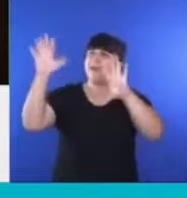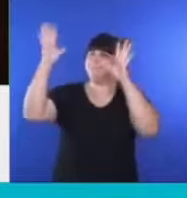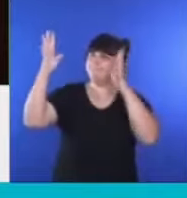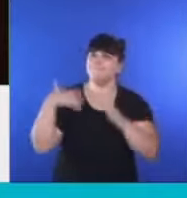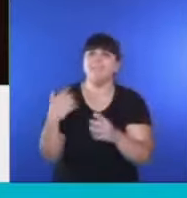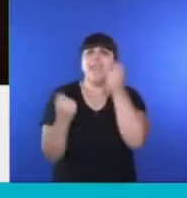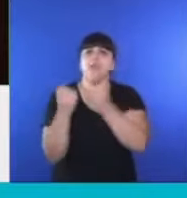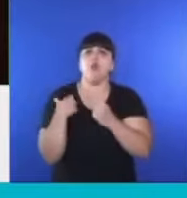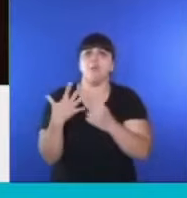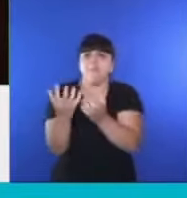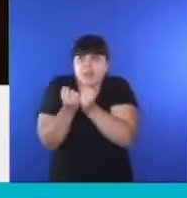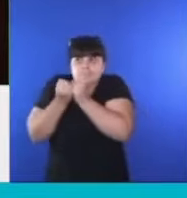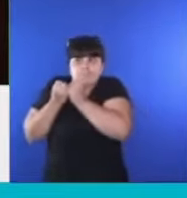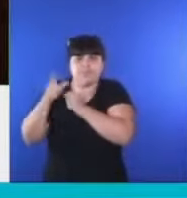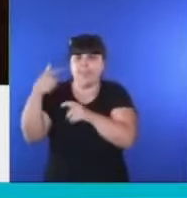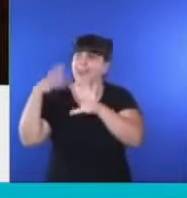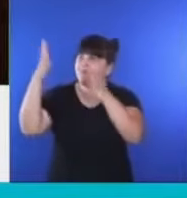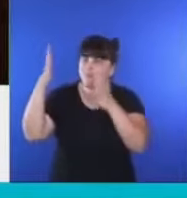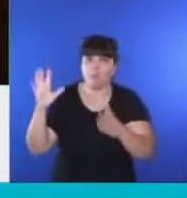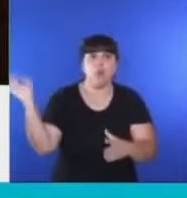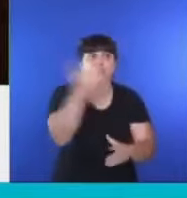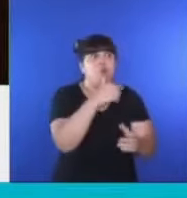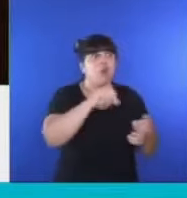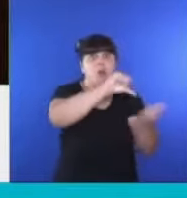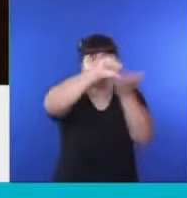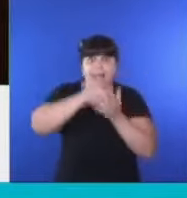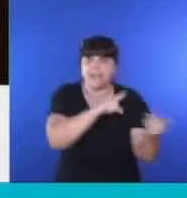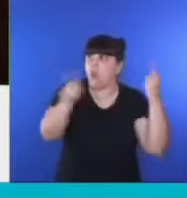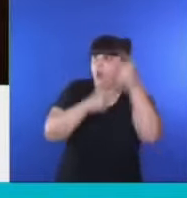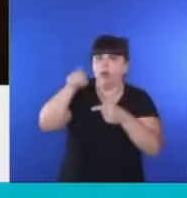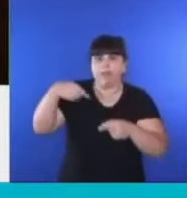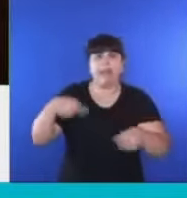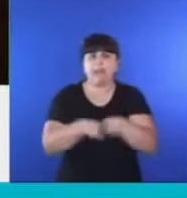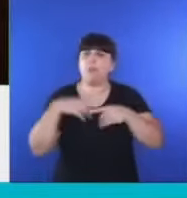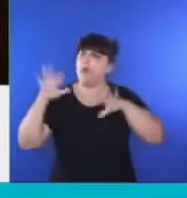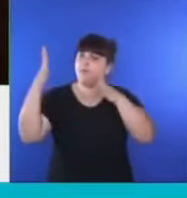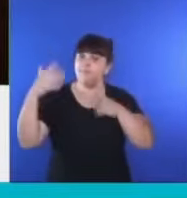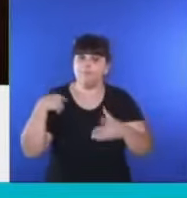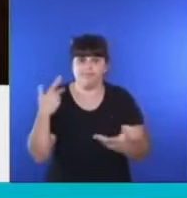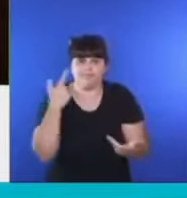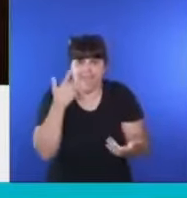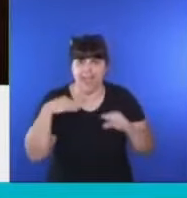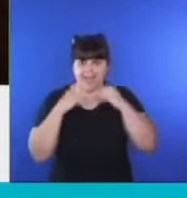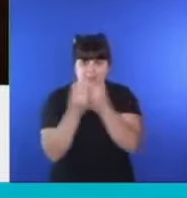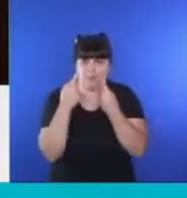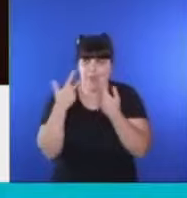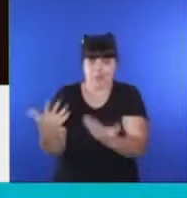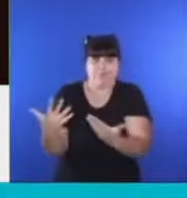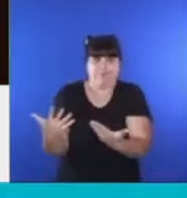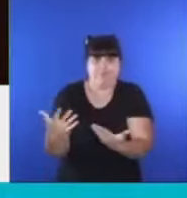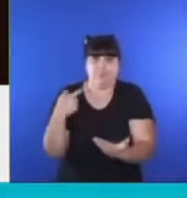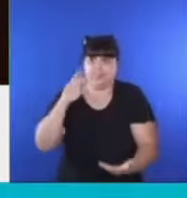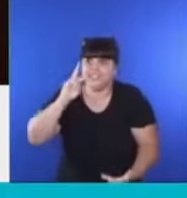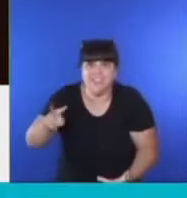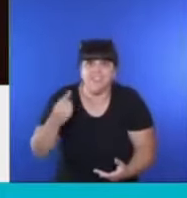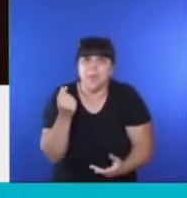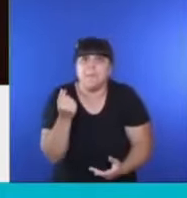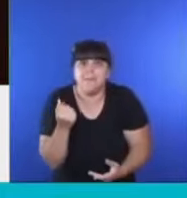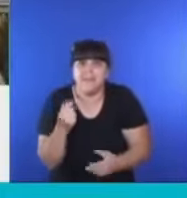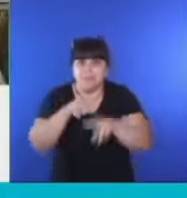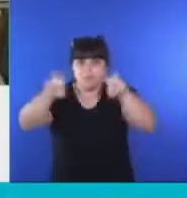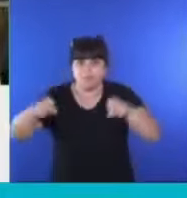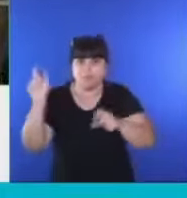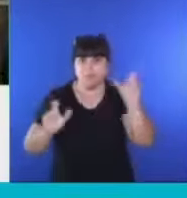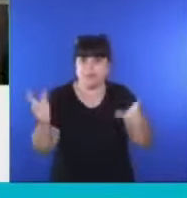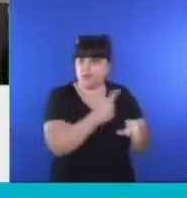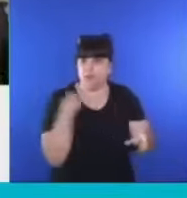que todos los demás países combaten, limitan y regulan. Los resultados están a la vista. Desreguló completamente los bienes, los precios de los bienes que